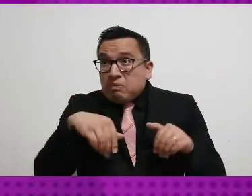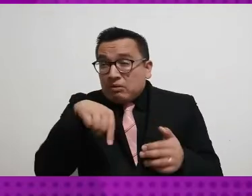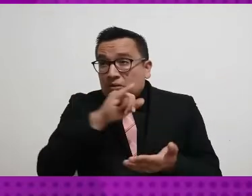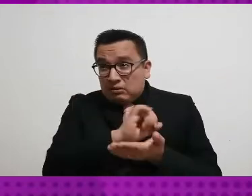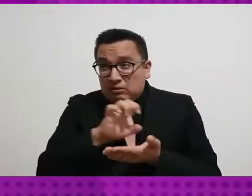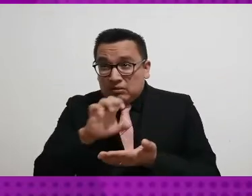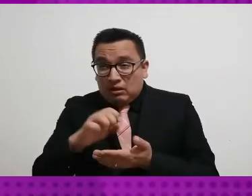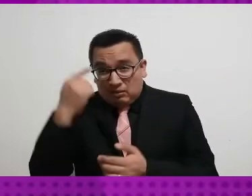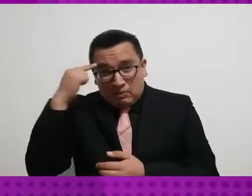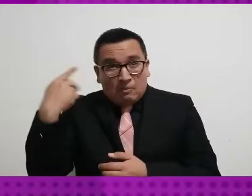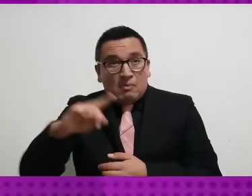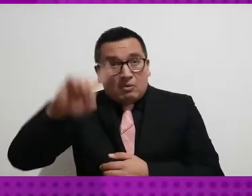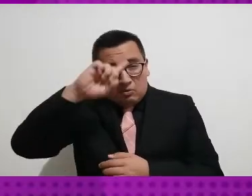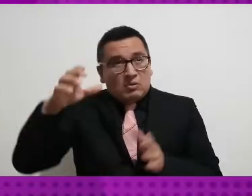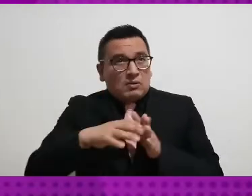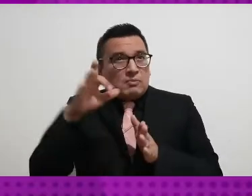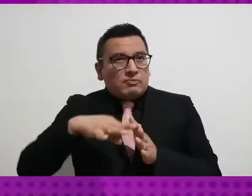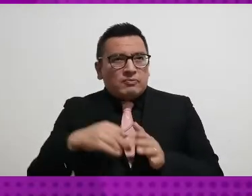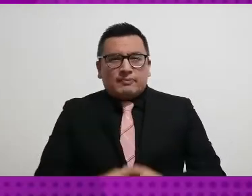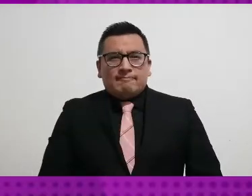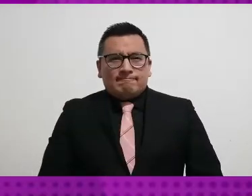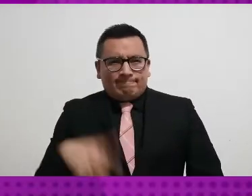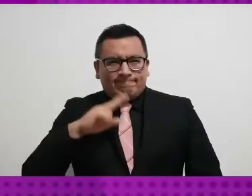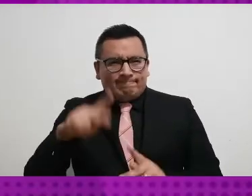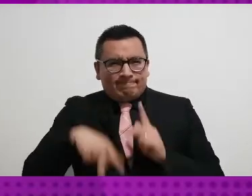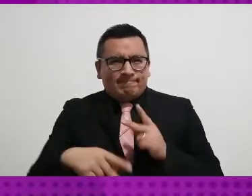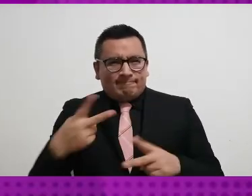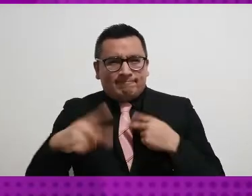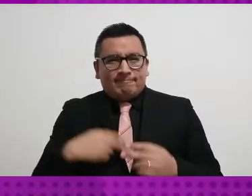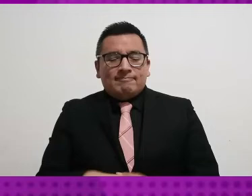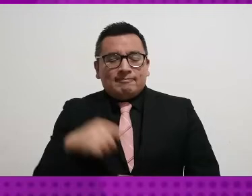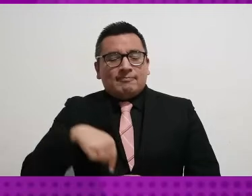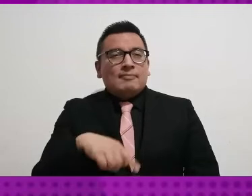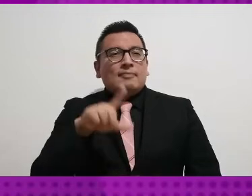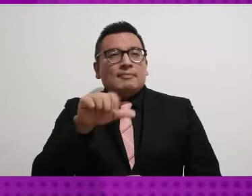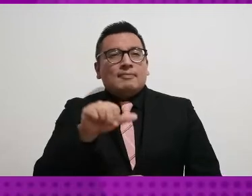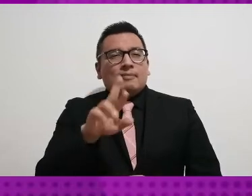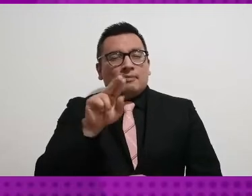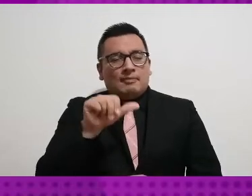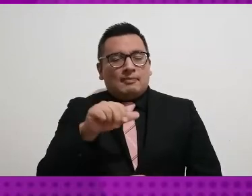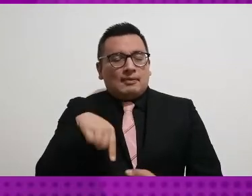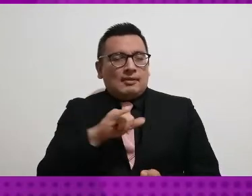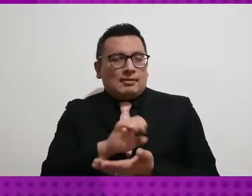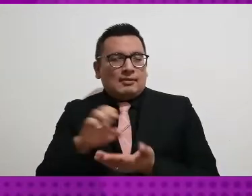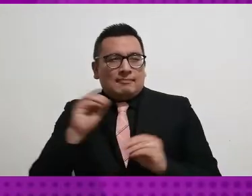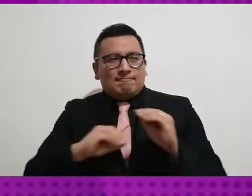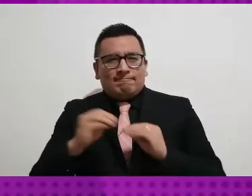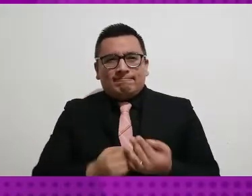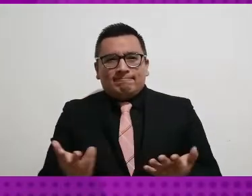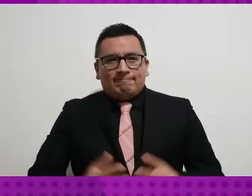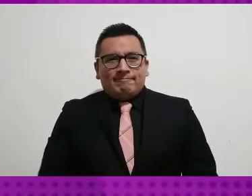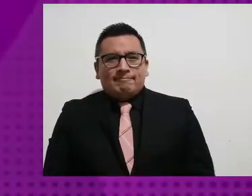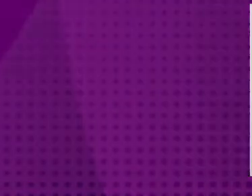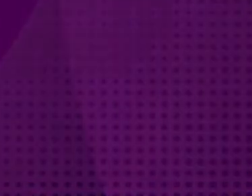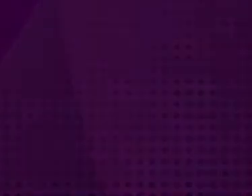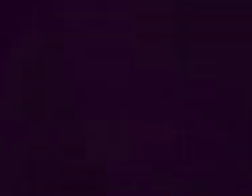el consejero, en tener muy buenos resultados en su vida profesional. Vamos a una pausa, regresamos ahorita a La Urna, no se vaya, programa de radio y televisión del